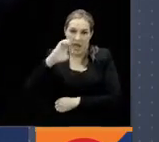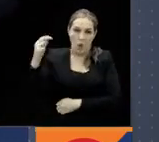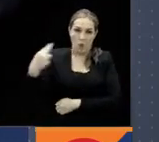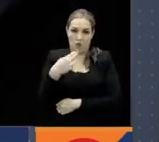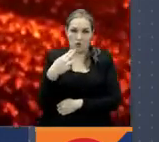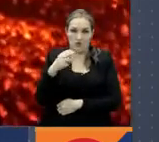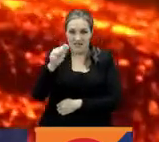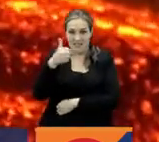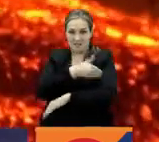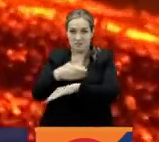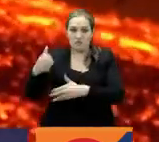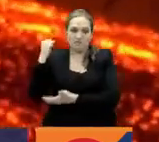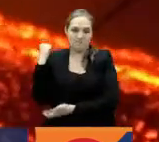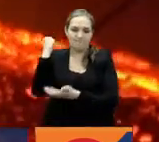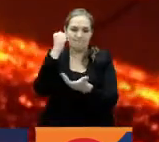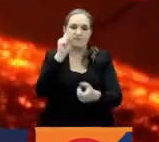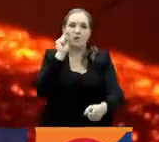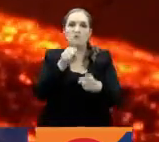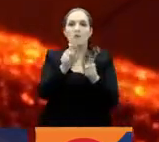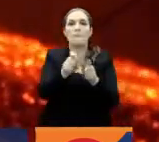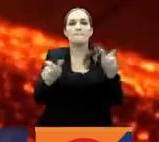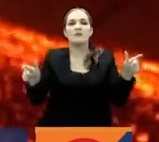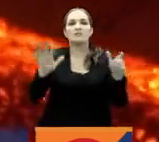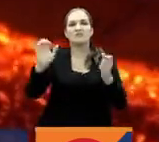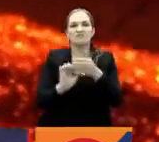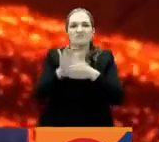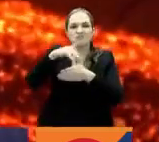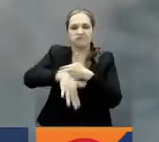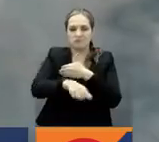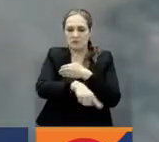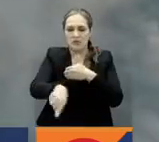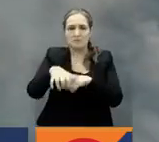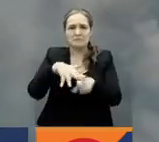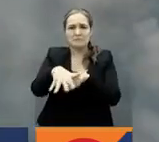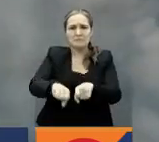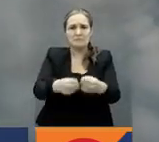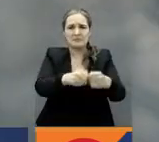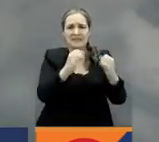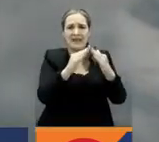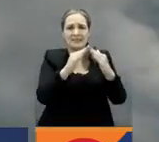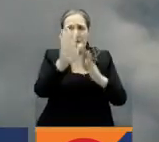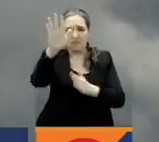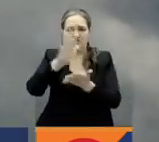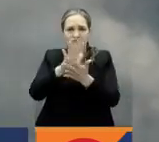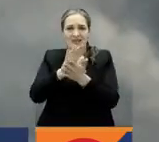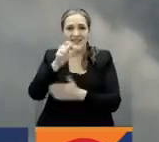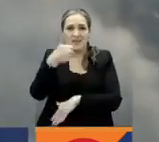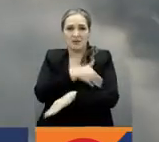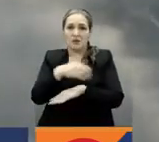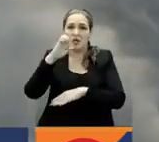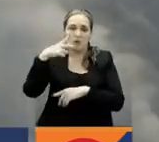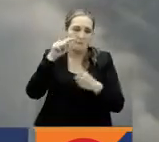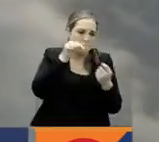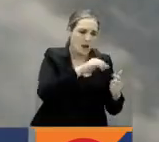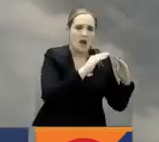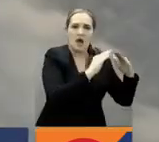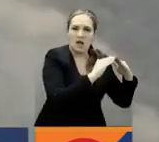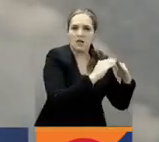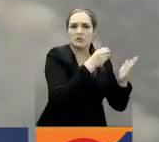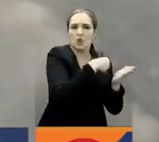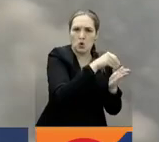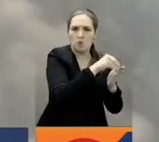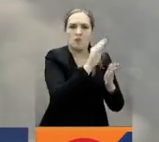español destina para ayudar a los afectados por la erupción del volcán en la isla de La Palma. La actividad del Cumbre Vieja